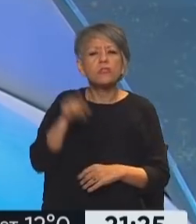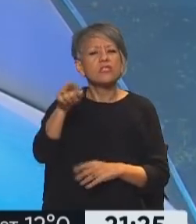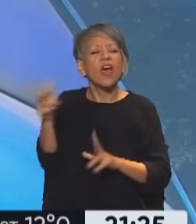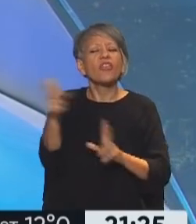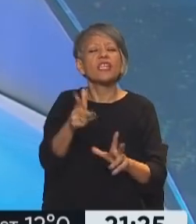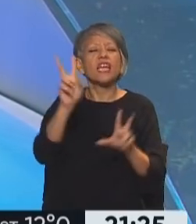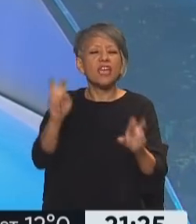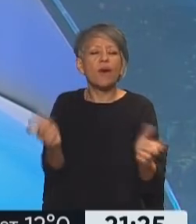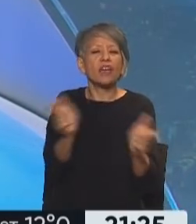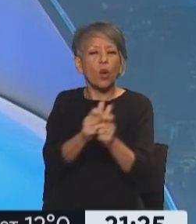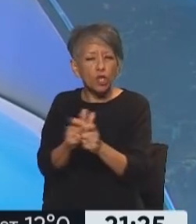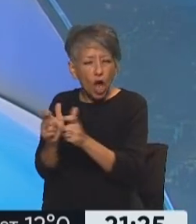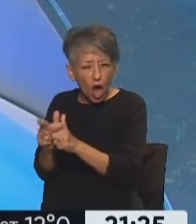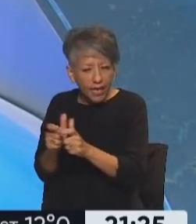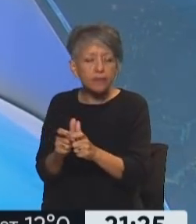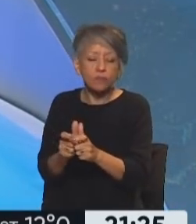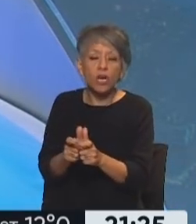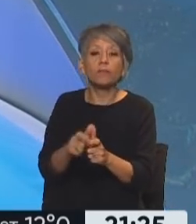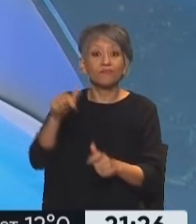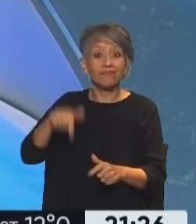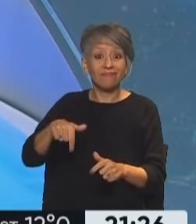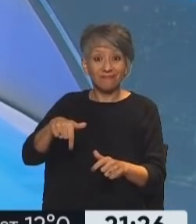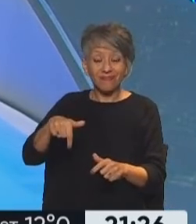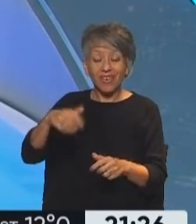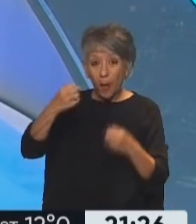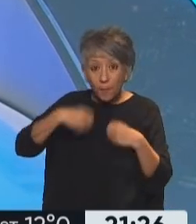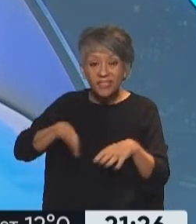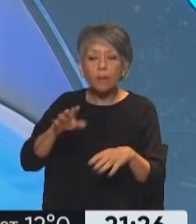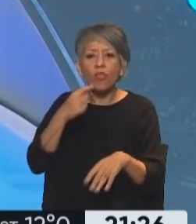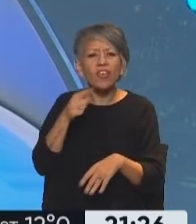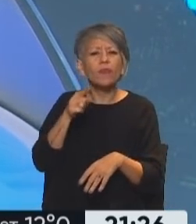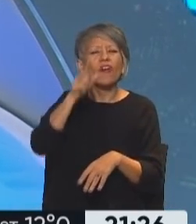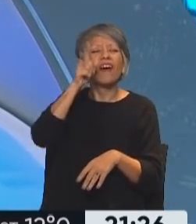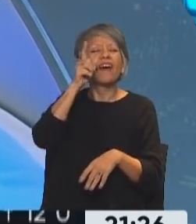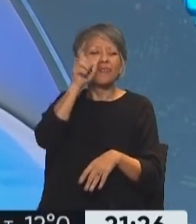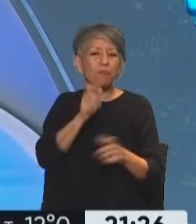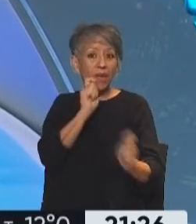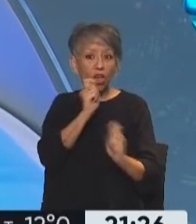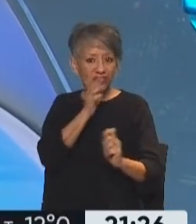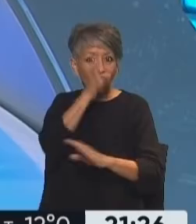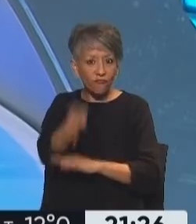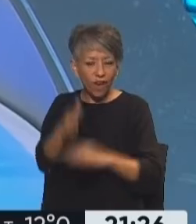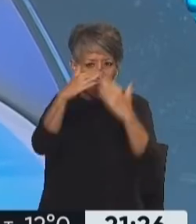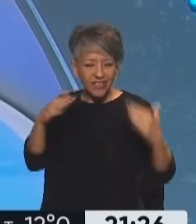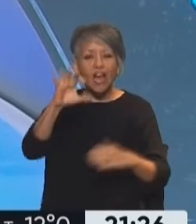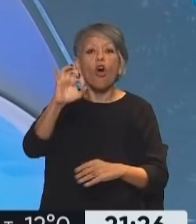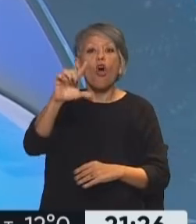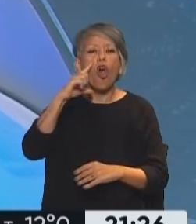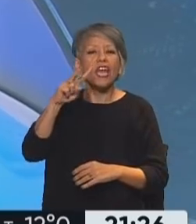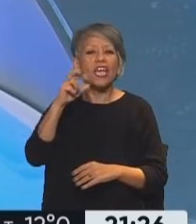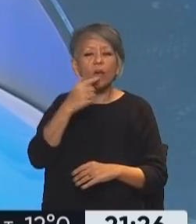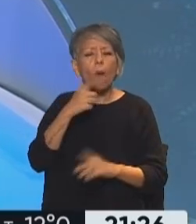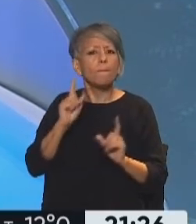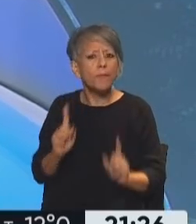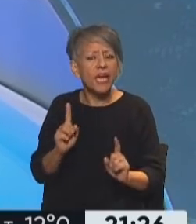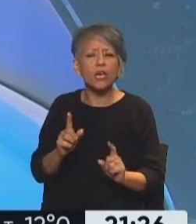en el comienzo del noticiero de hoy con, Fernando Fraquelli, que estaba allí en la puerta de la Quinta de Olivos, pero también mucha red social a través de